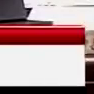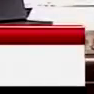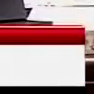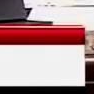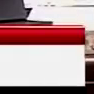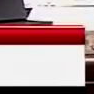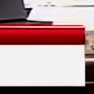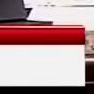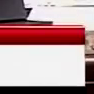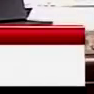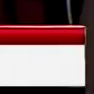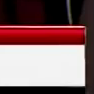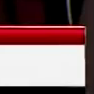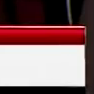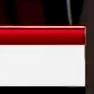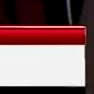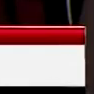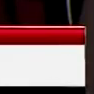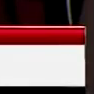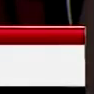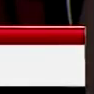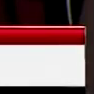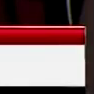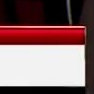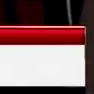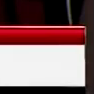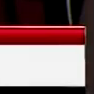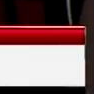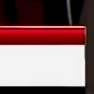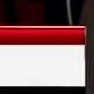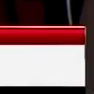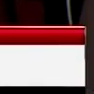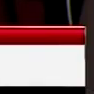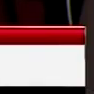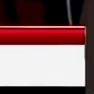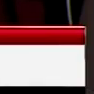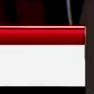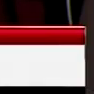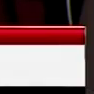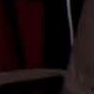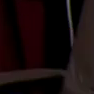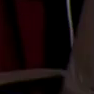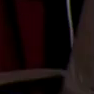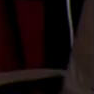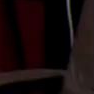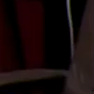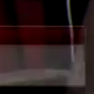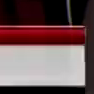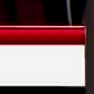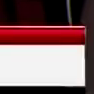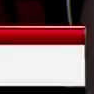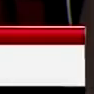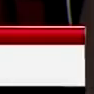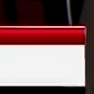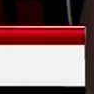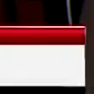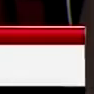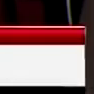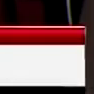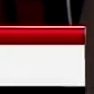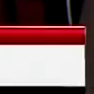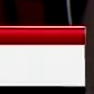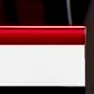Congresista, por favor, para que concluya. Solamente quisiera que el Premier, pues, tenga el conocimiento